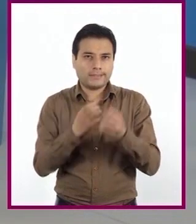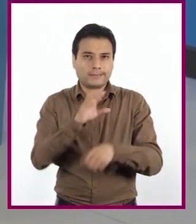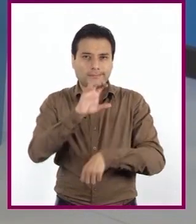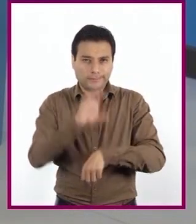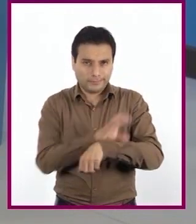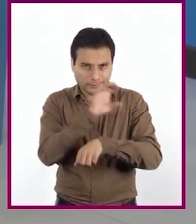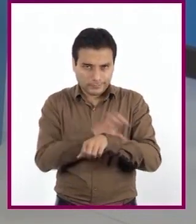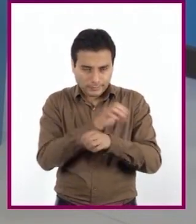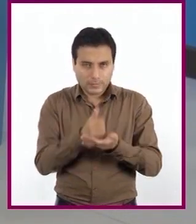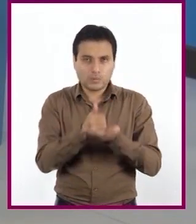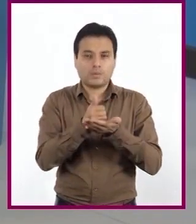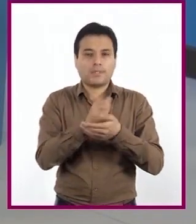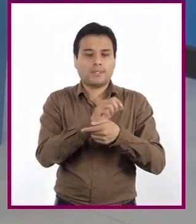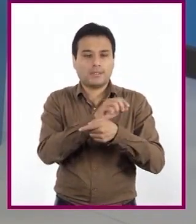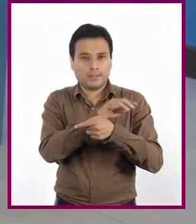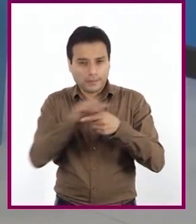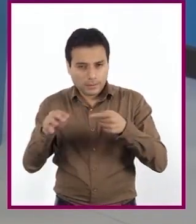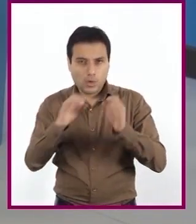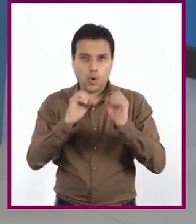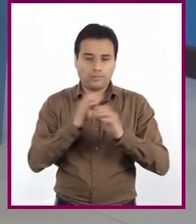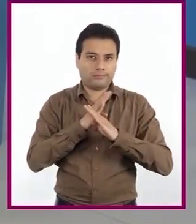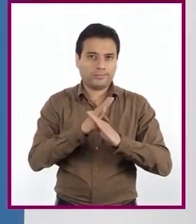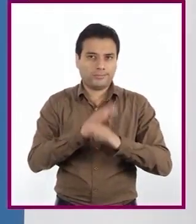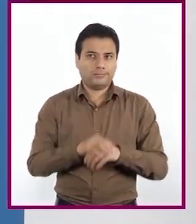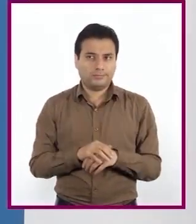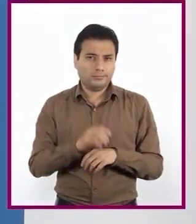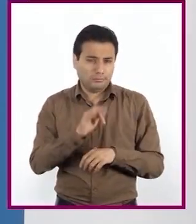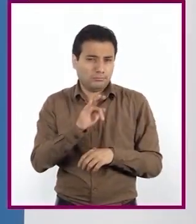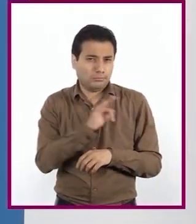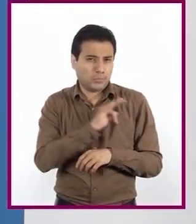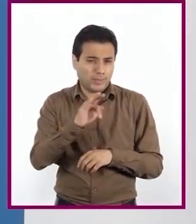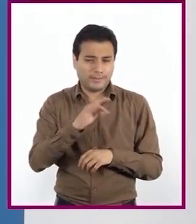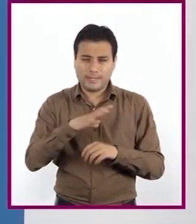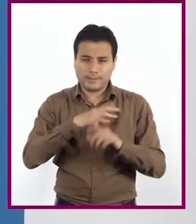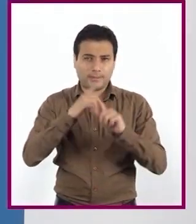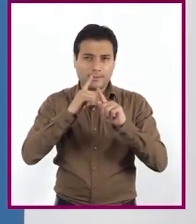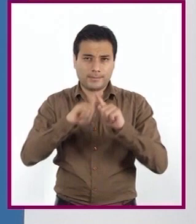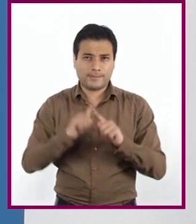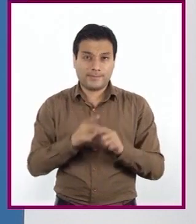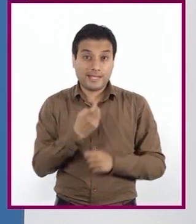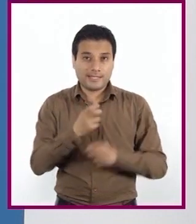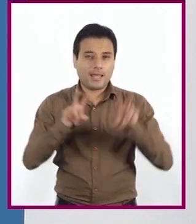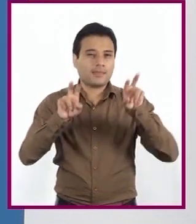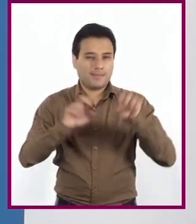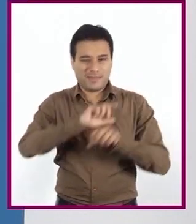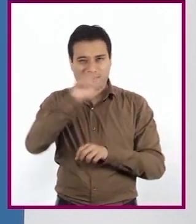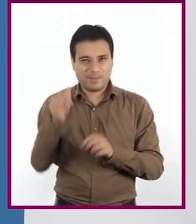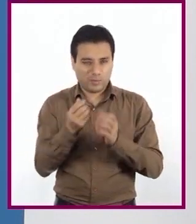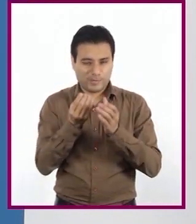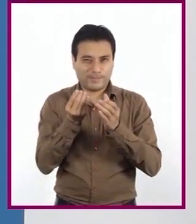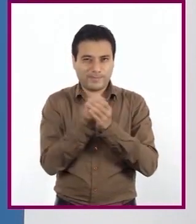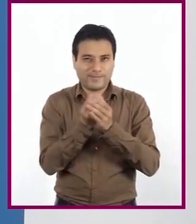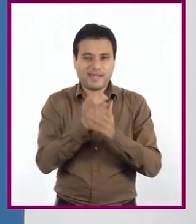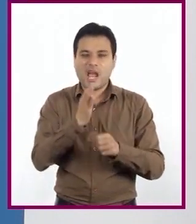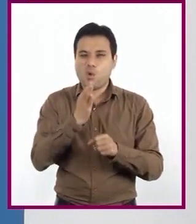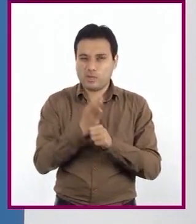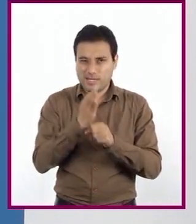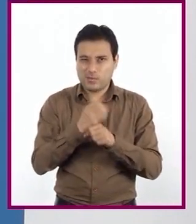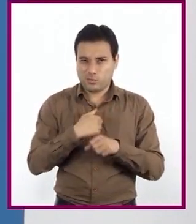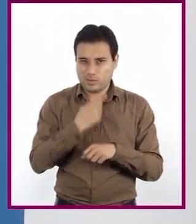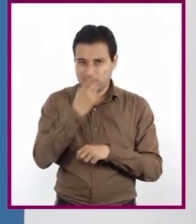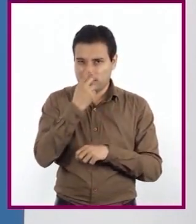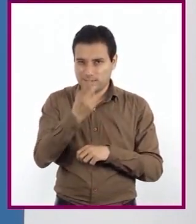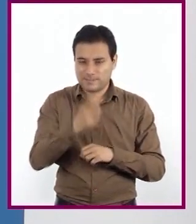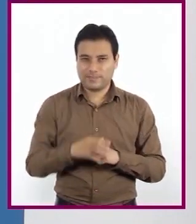conductores, semiconductores o superconductores. Pero esto es tema para otra sesión. Lo que sí te voy a decir es